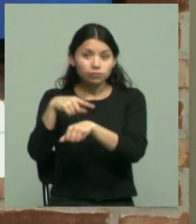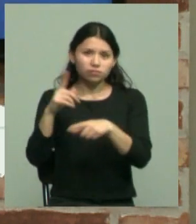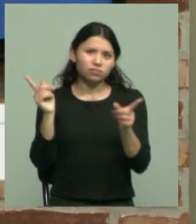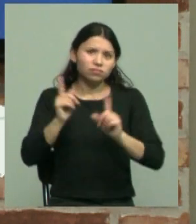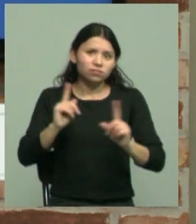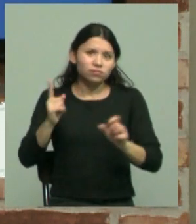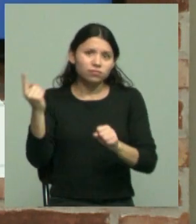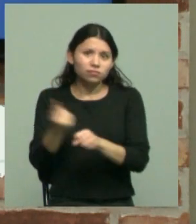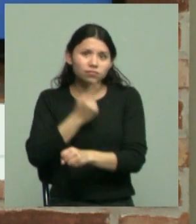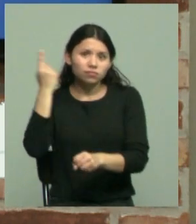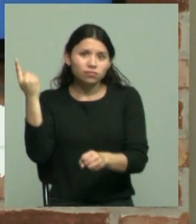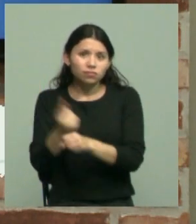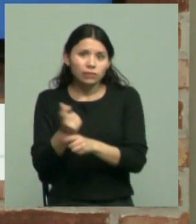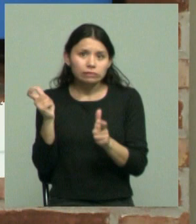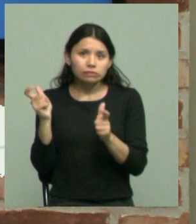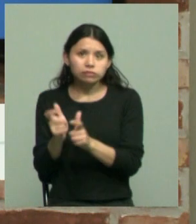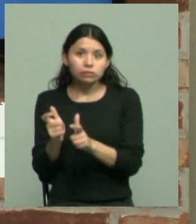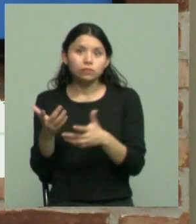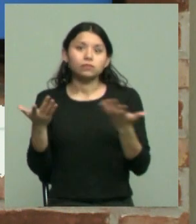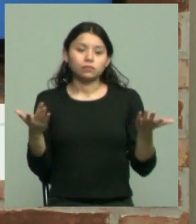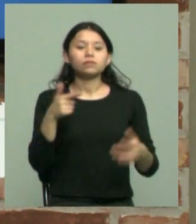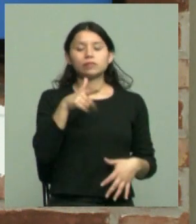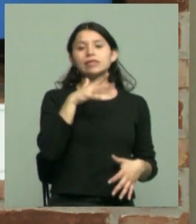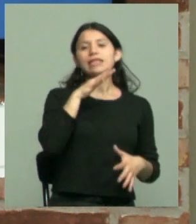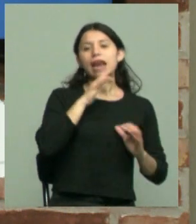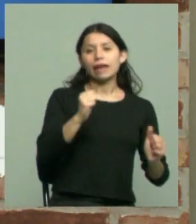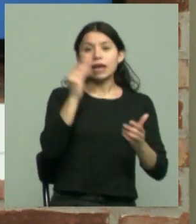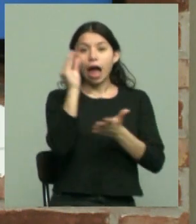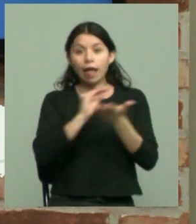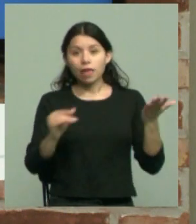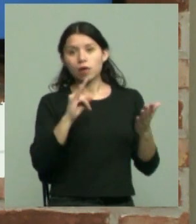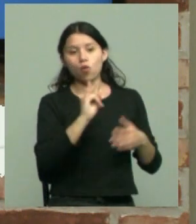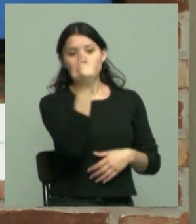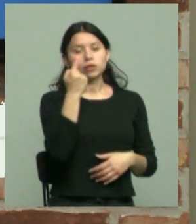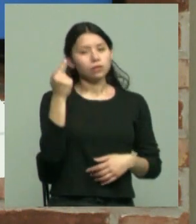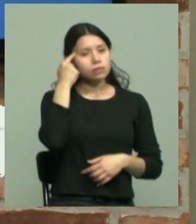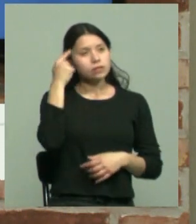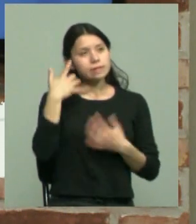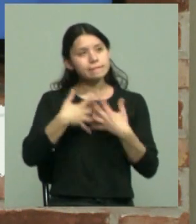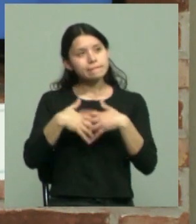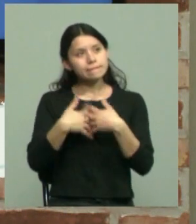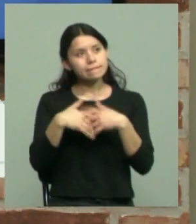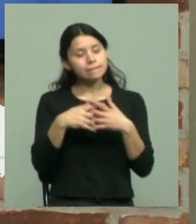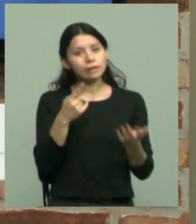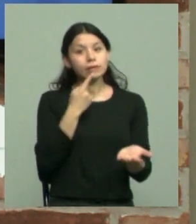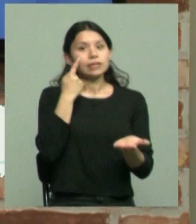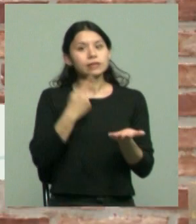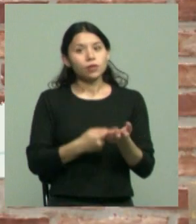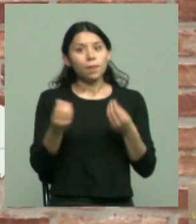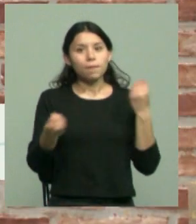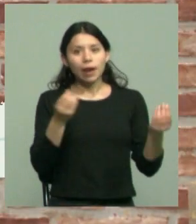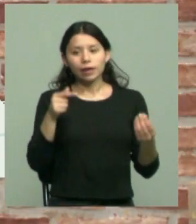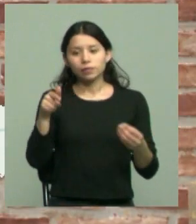que implementar medidas como para ver si es necesario reducir algunas currículas o inclusive la duración de la carrera.